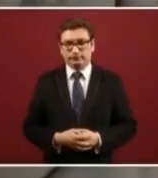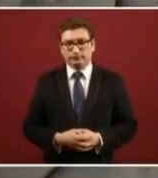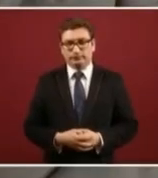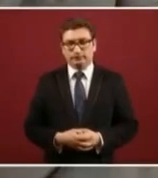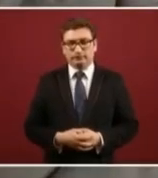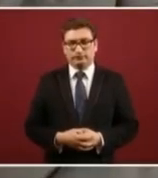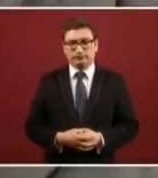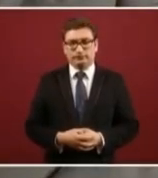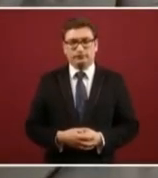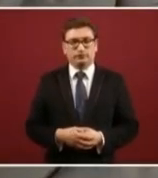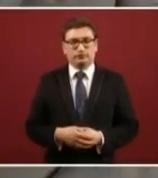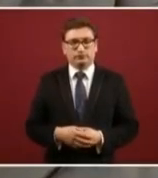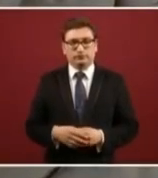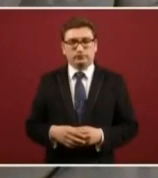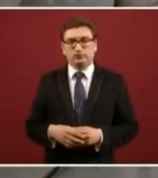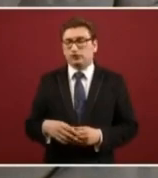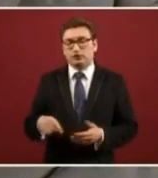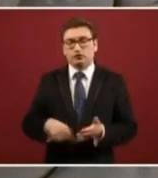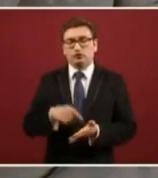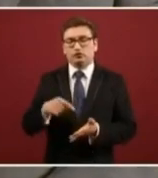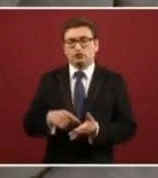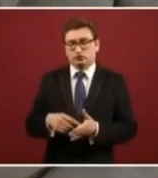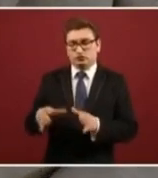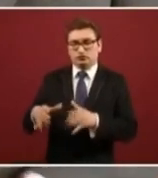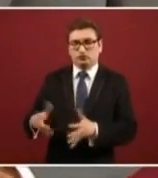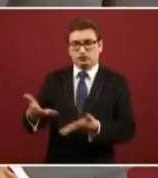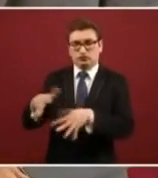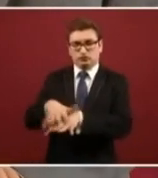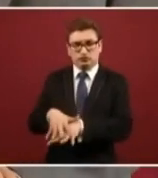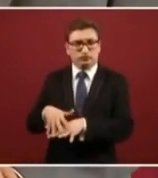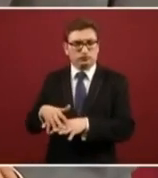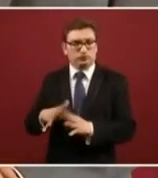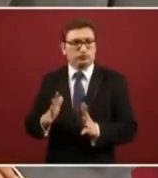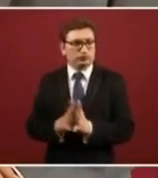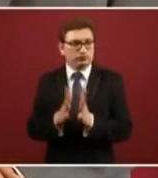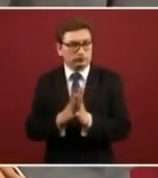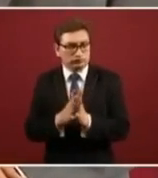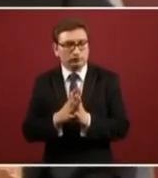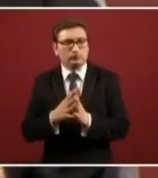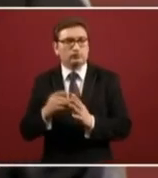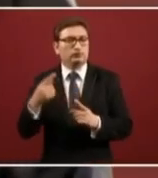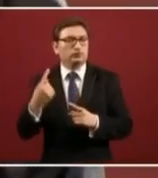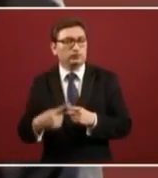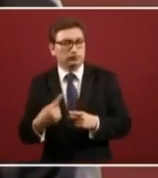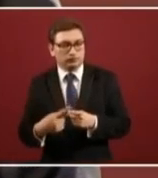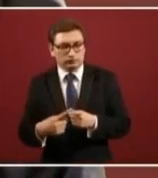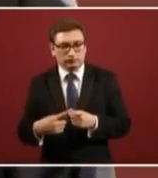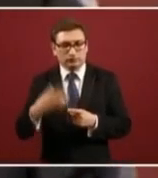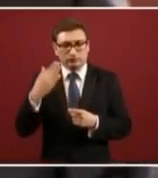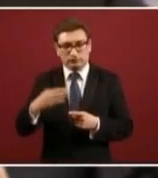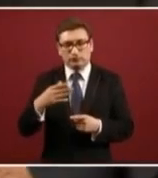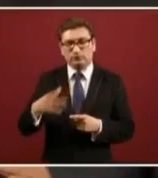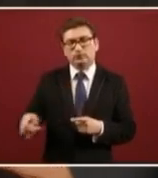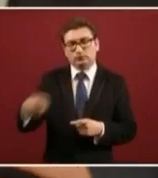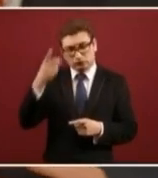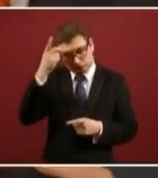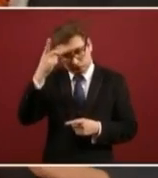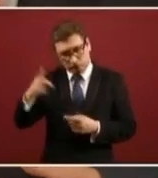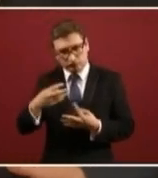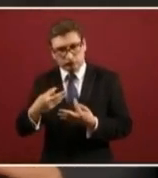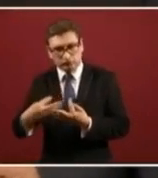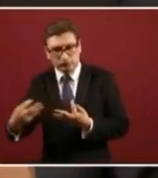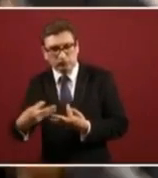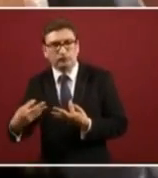en sociedades mixtas, donde participe el campesino, el dueño de la tierra, el ejidatario, el